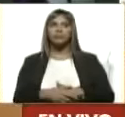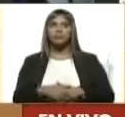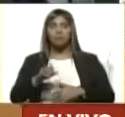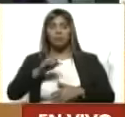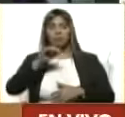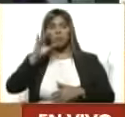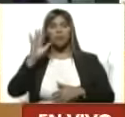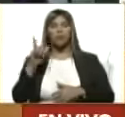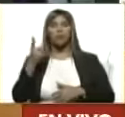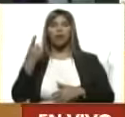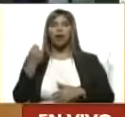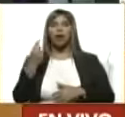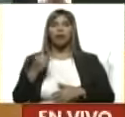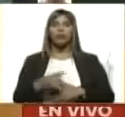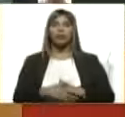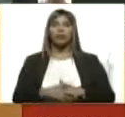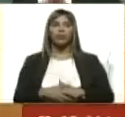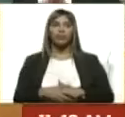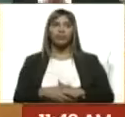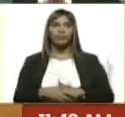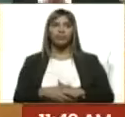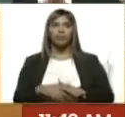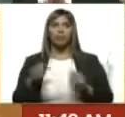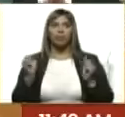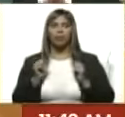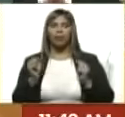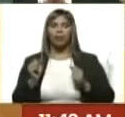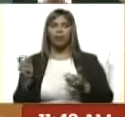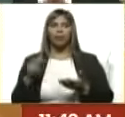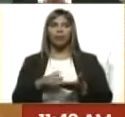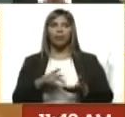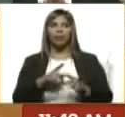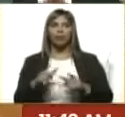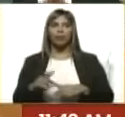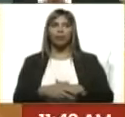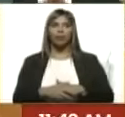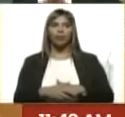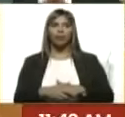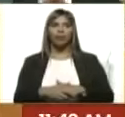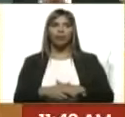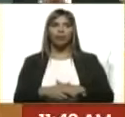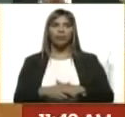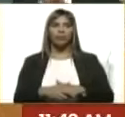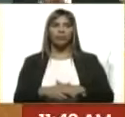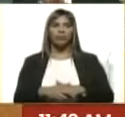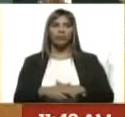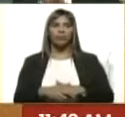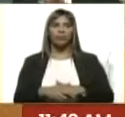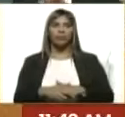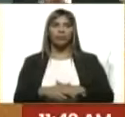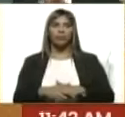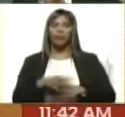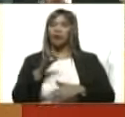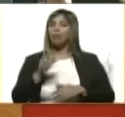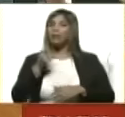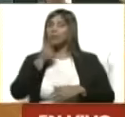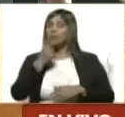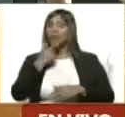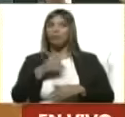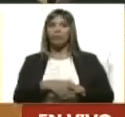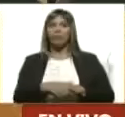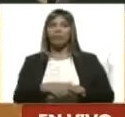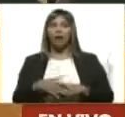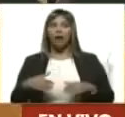estaba ayer en Mérida, ¿va? No, qué bonito Mérida. De verdad, perdónenme, pero